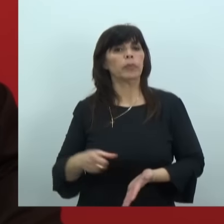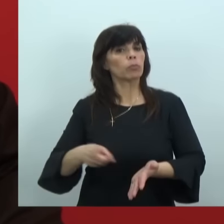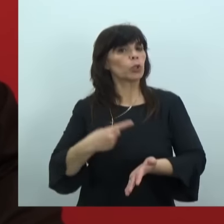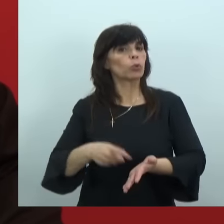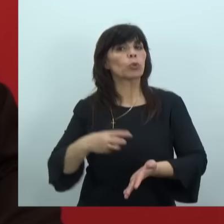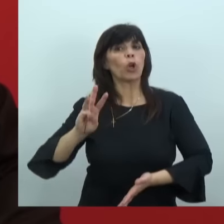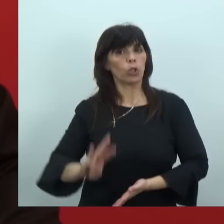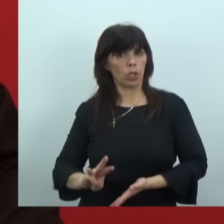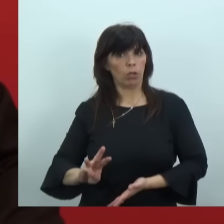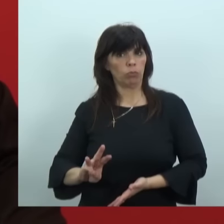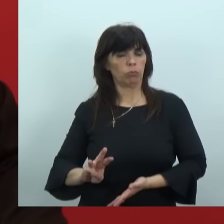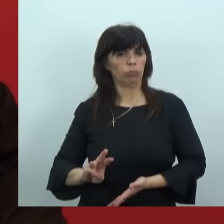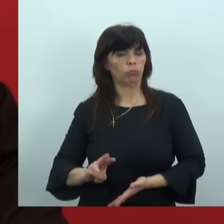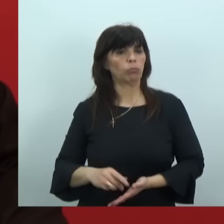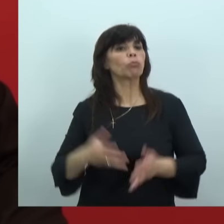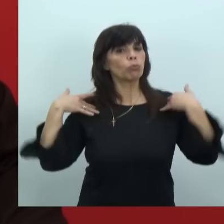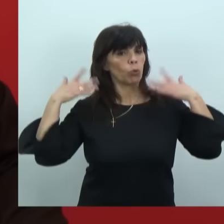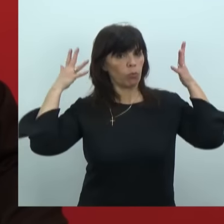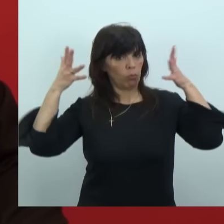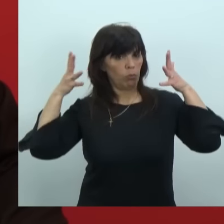día tenías que leer la Biblia.